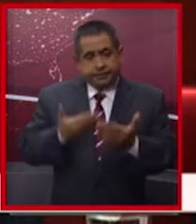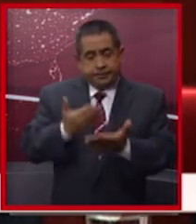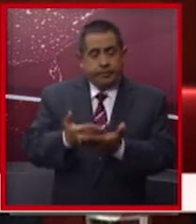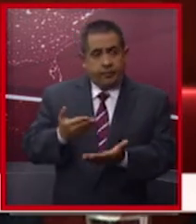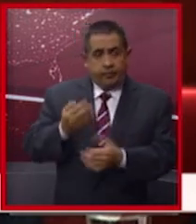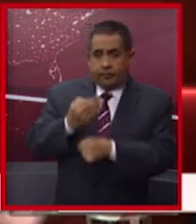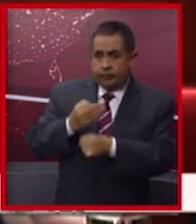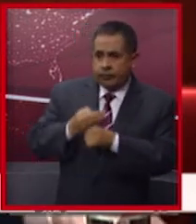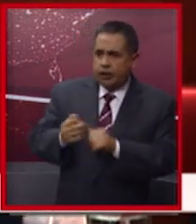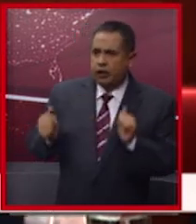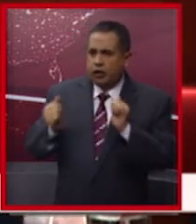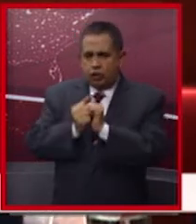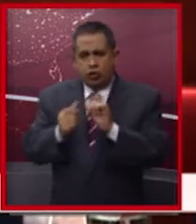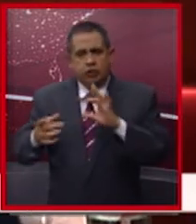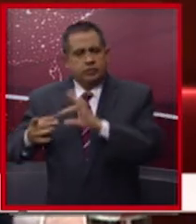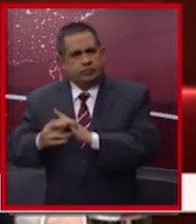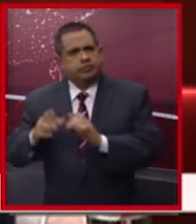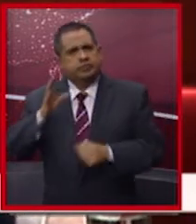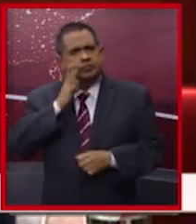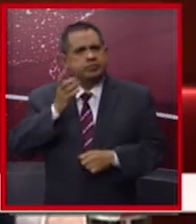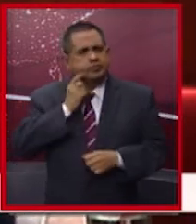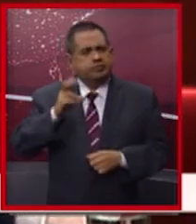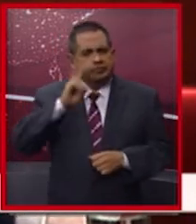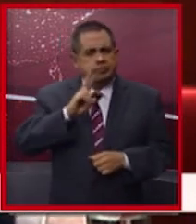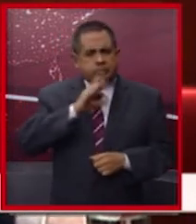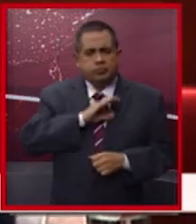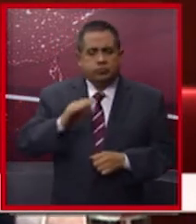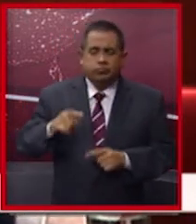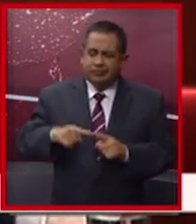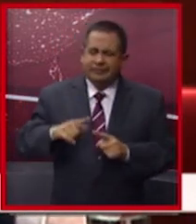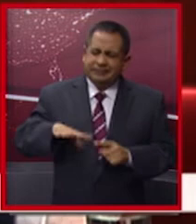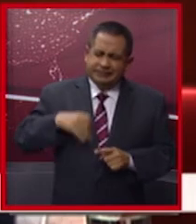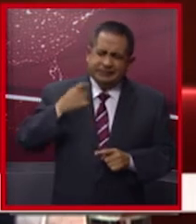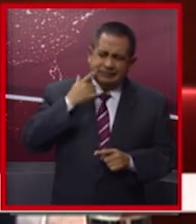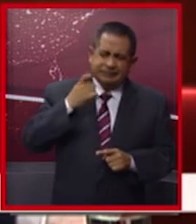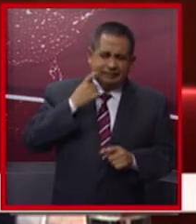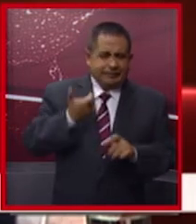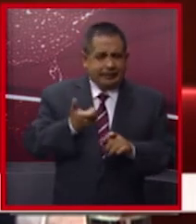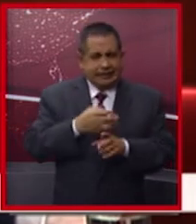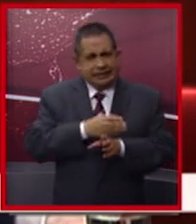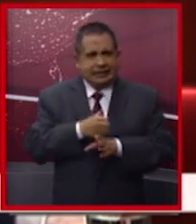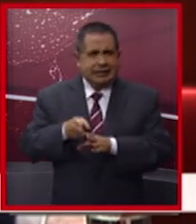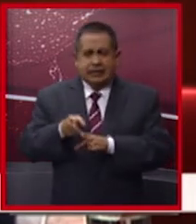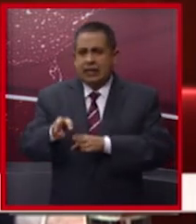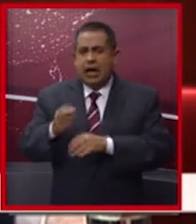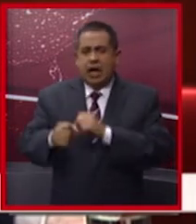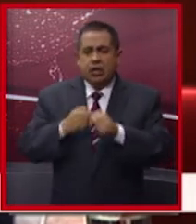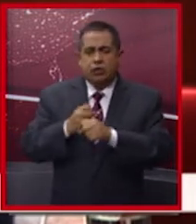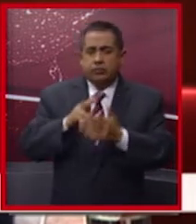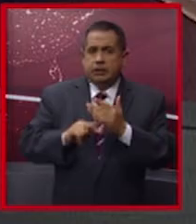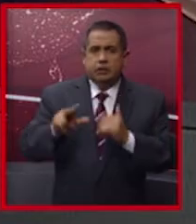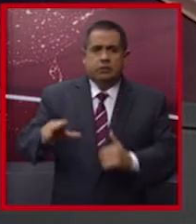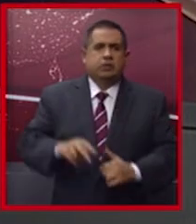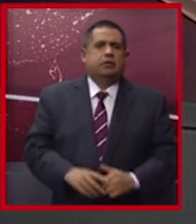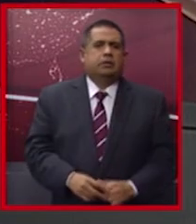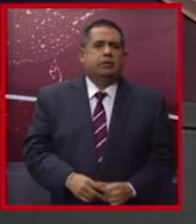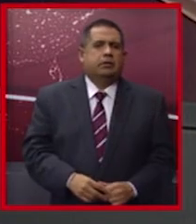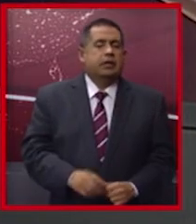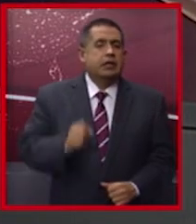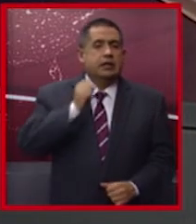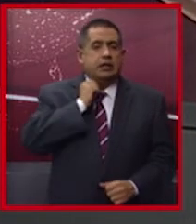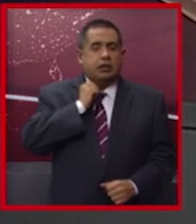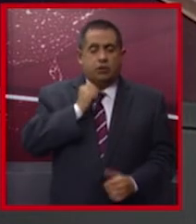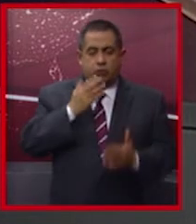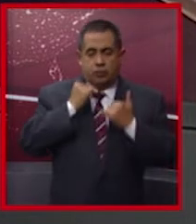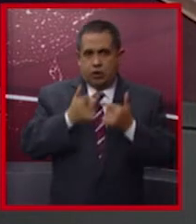y en cooperación con la Cámara de Diputados que se hagan los esfuerzos de reconducción en el 18. El senador sin